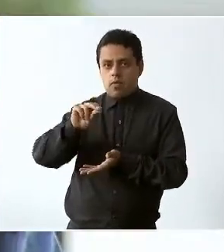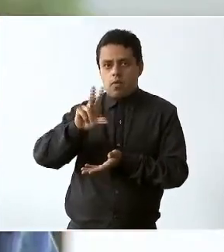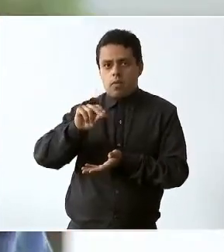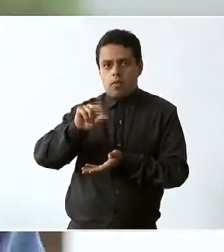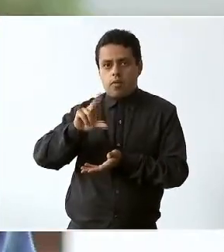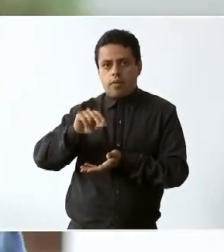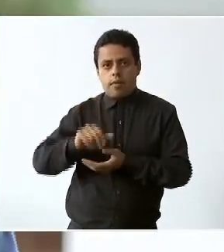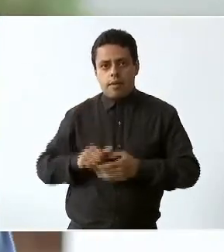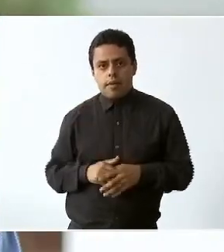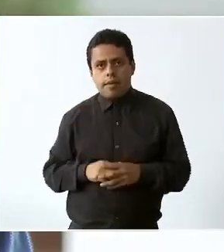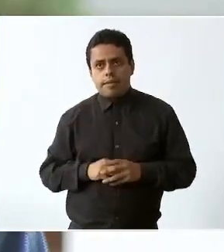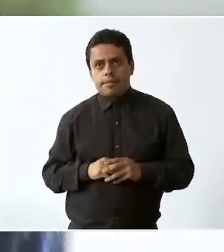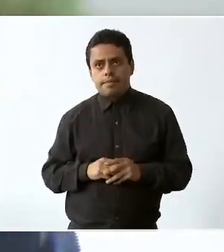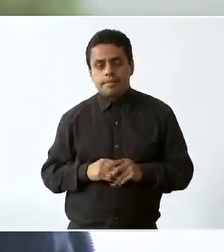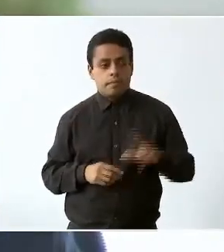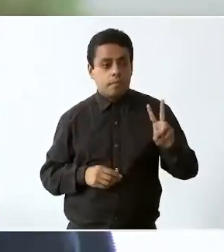amigo